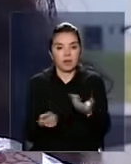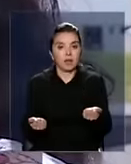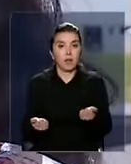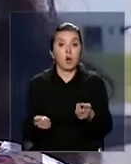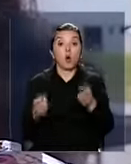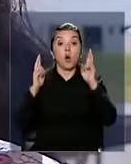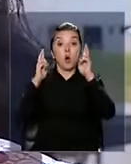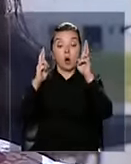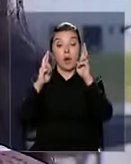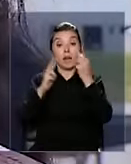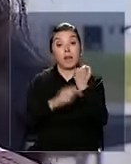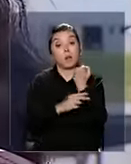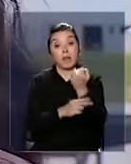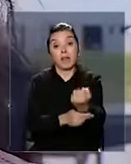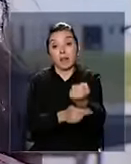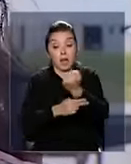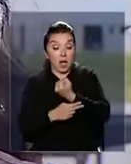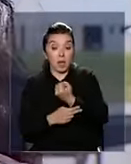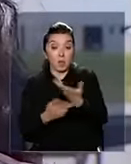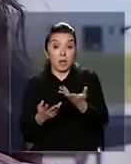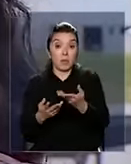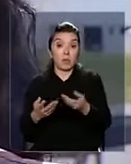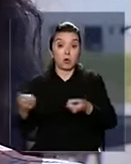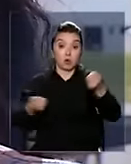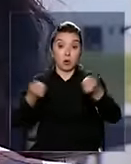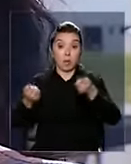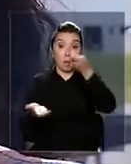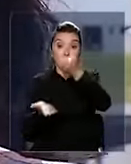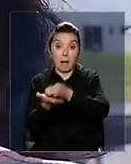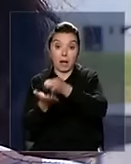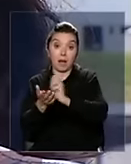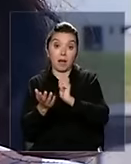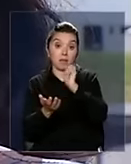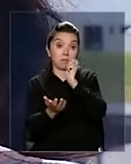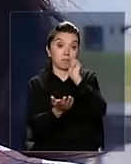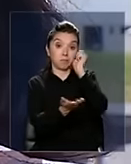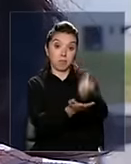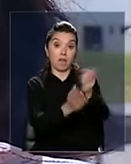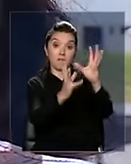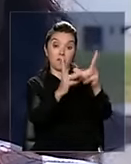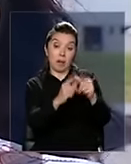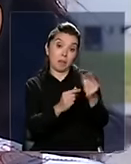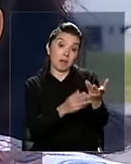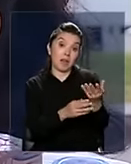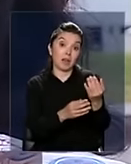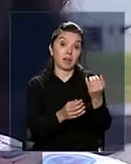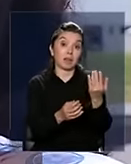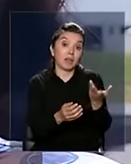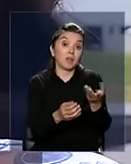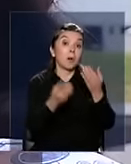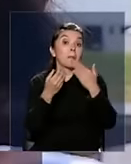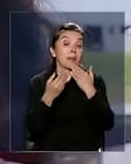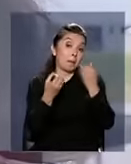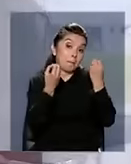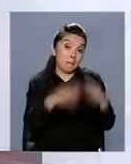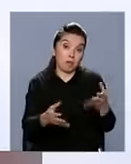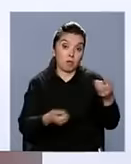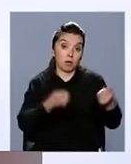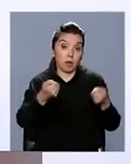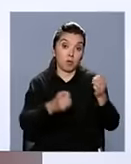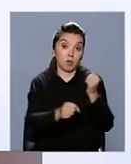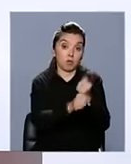puedan devolver la mano, poder ayudarnos para poder devolver el camión a la familia que en el fondo perdió su fuente laboral.